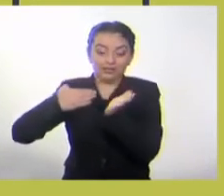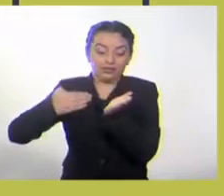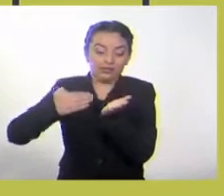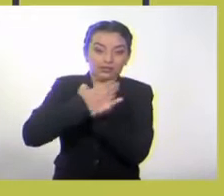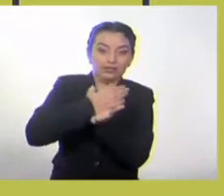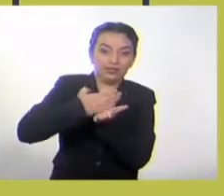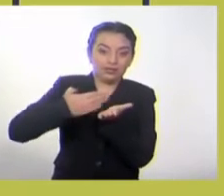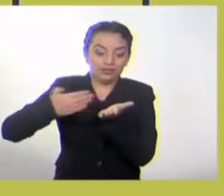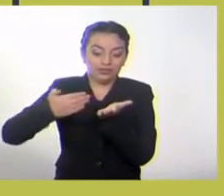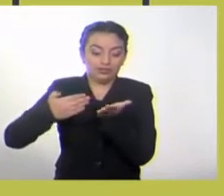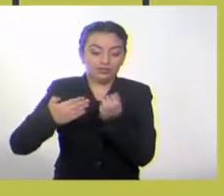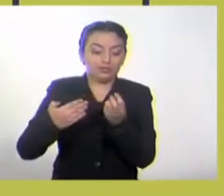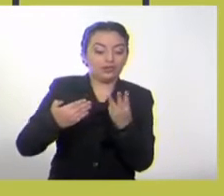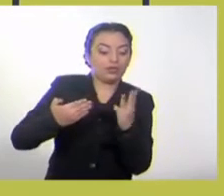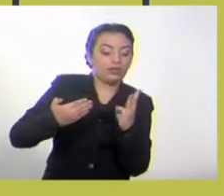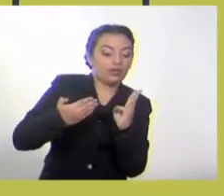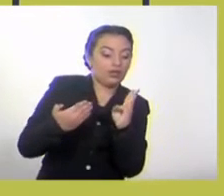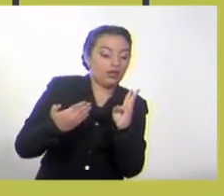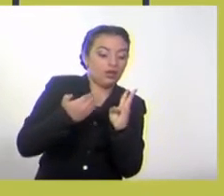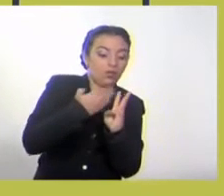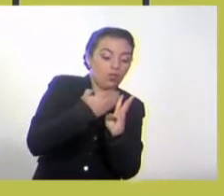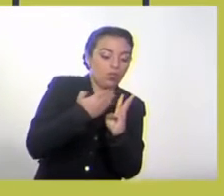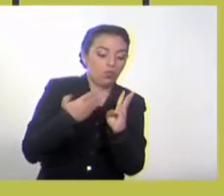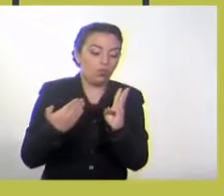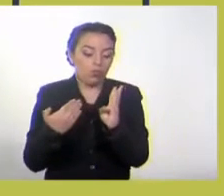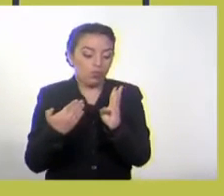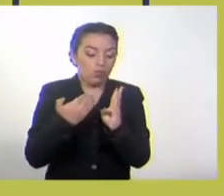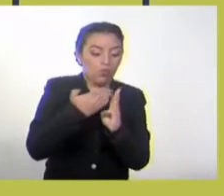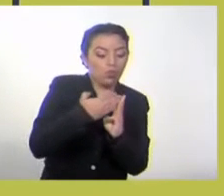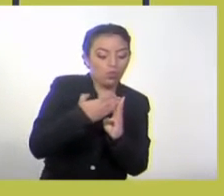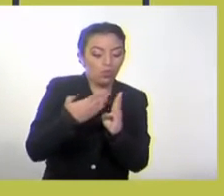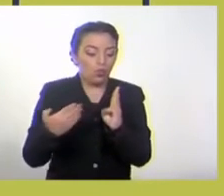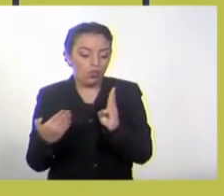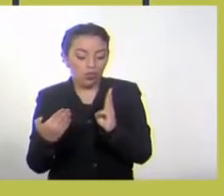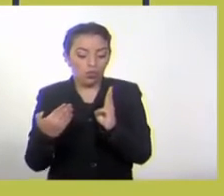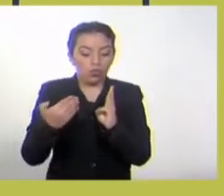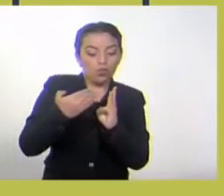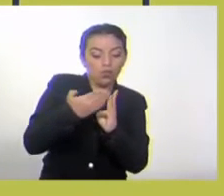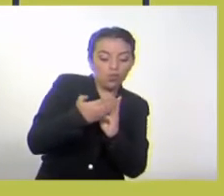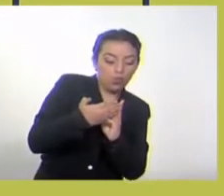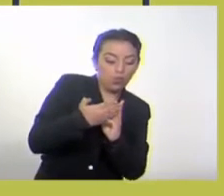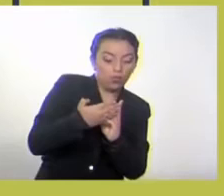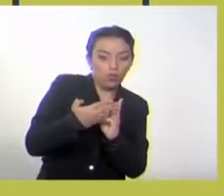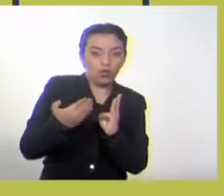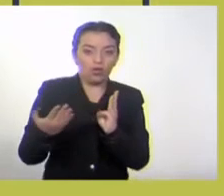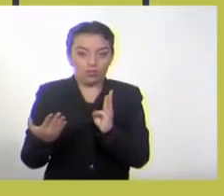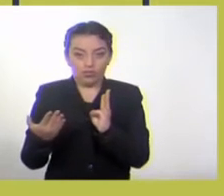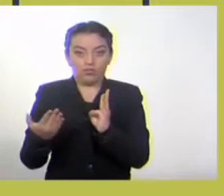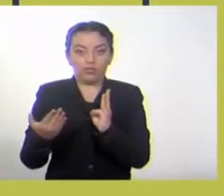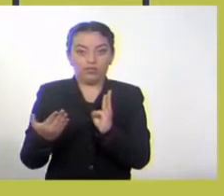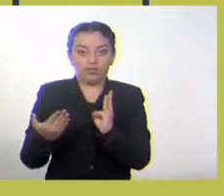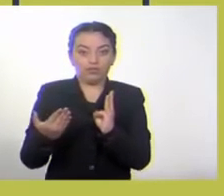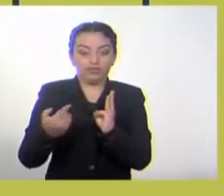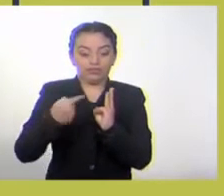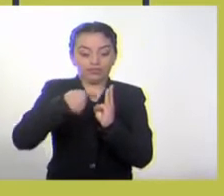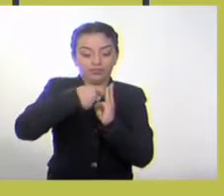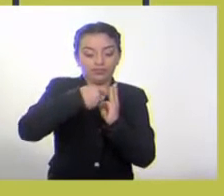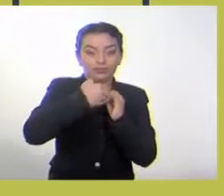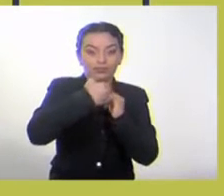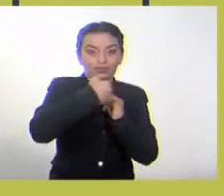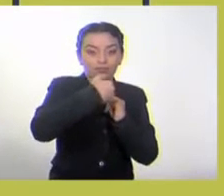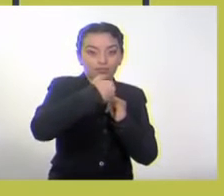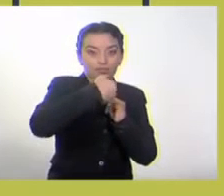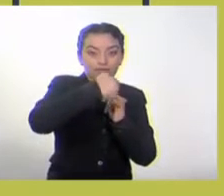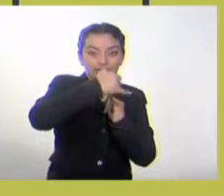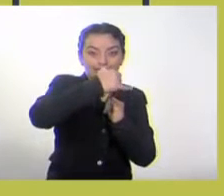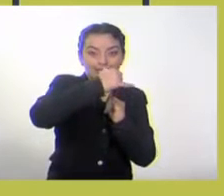LED. Al finalizar, vuelve a unirse la corriente eléctrica hasta llegar a la batería y